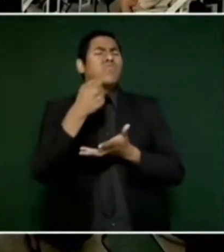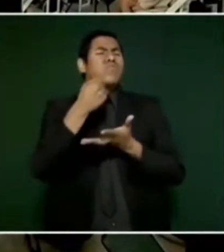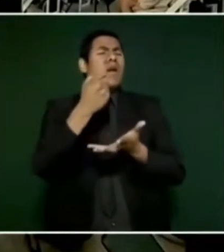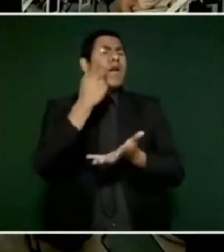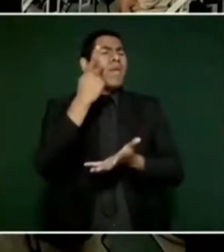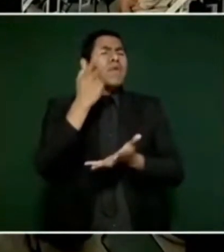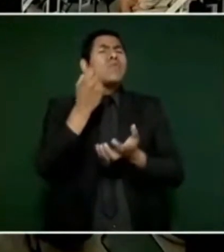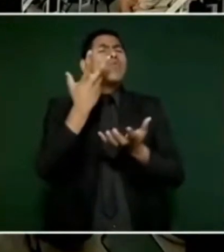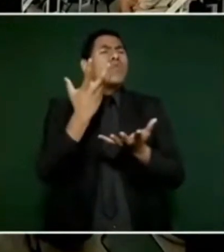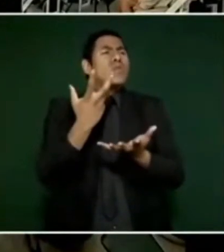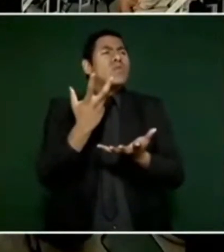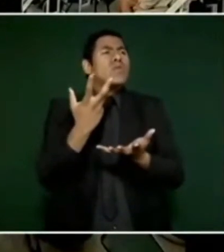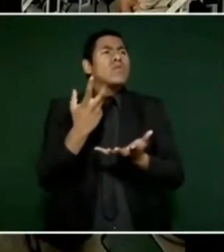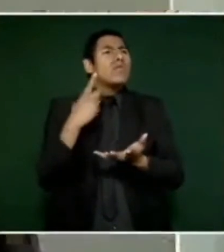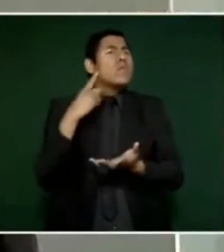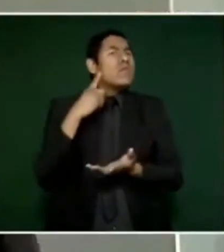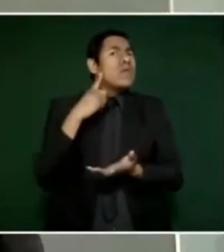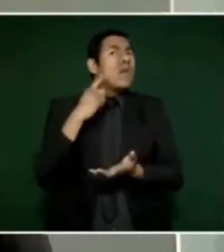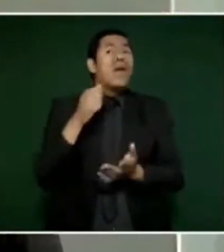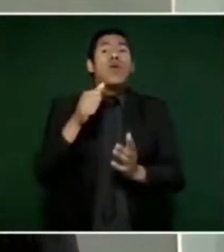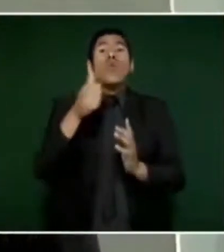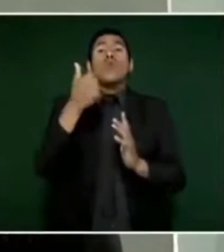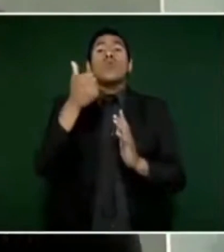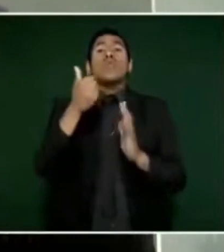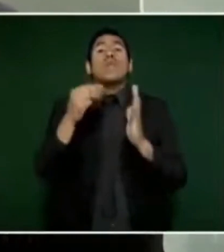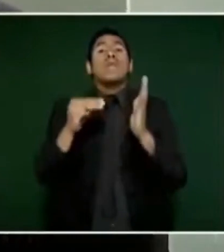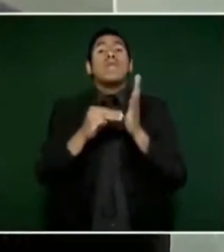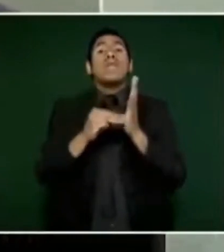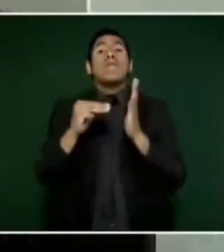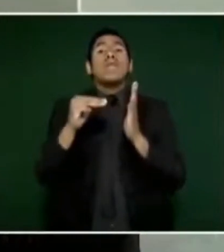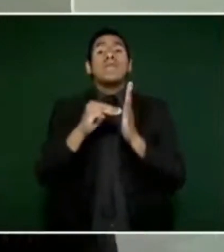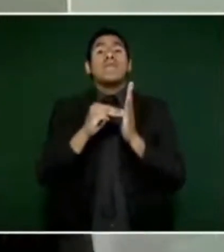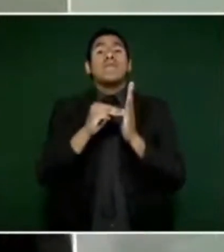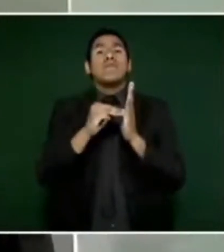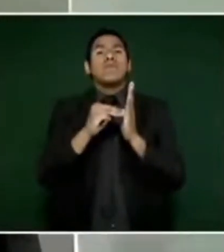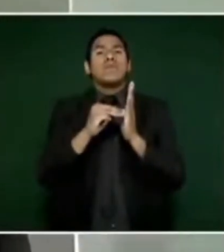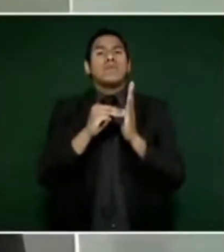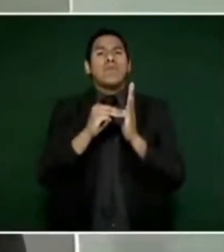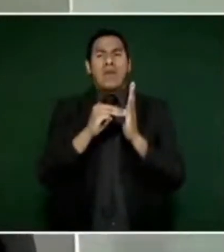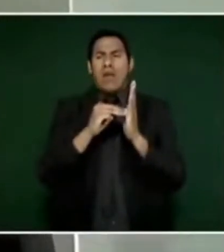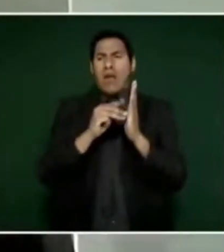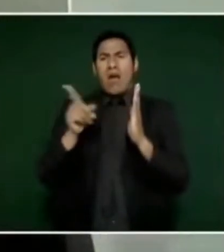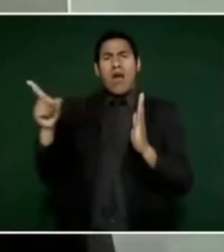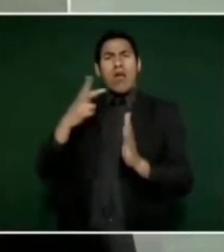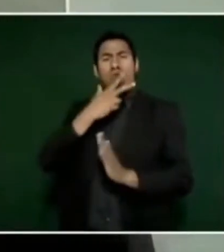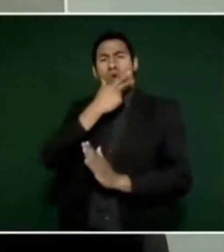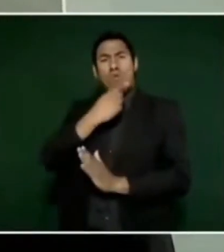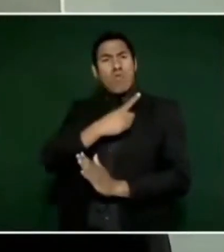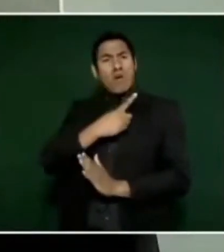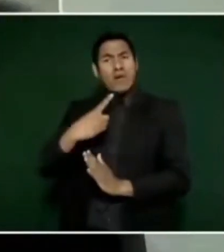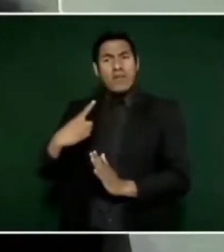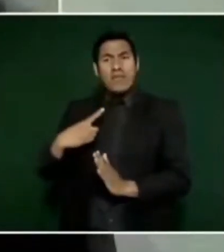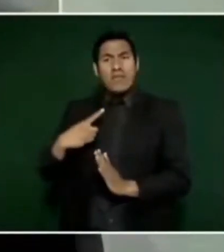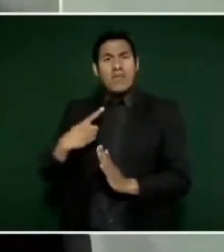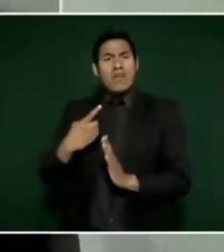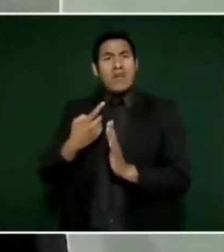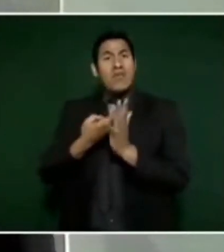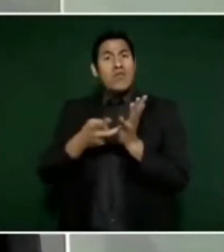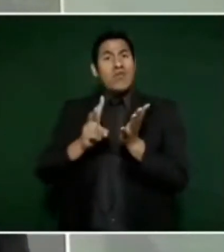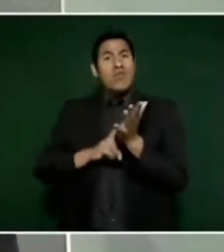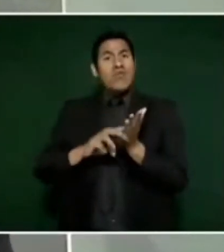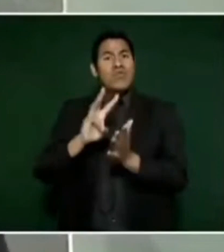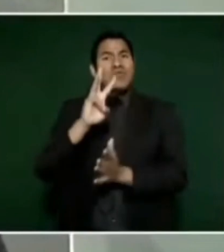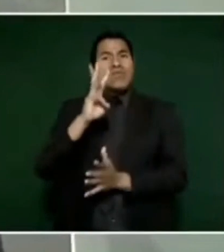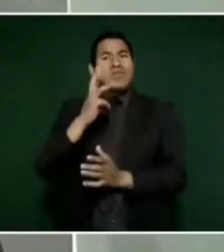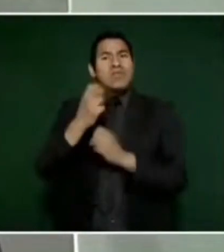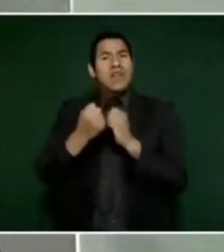¿Cuánto? 11,000. Pues casi son 3 años de Tijuana, del presupuesto.